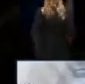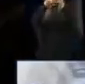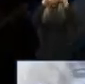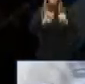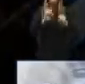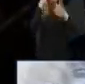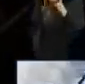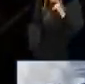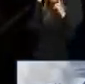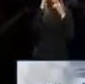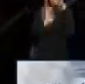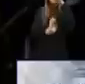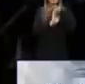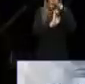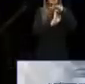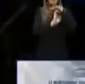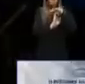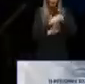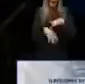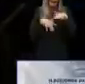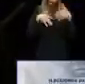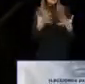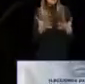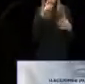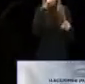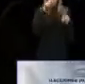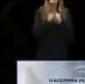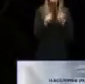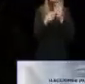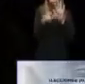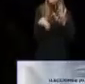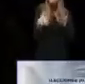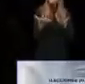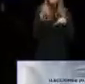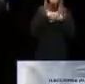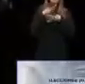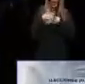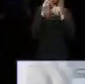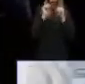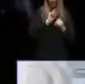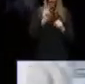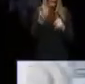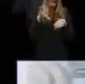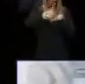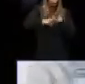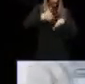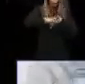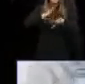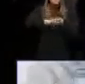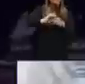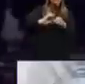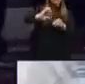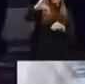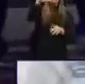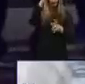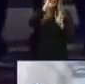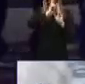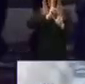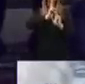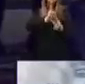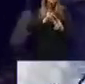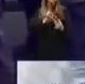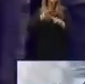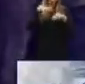Supremo Electoral. Y por supuesto que lo demás pues ha sido ir acumulando los resultados, ir